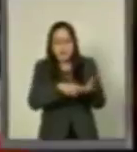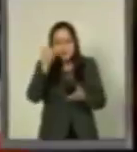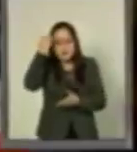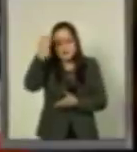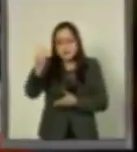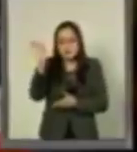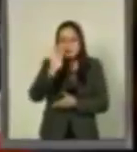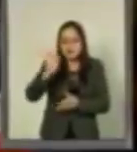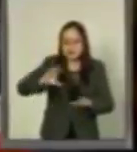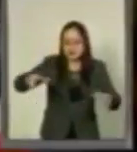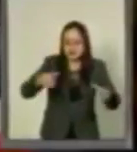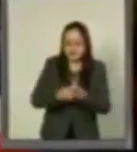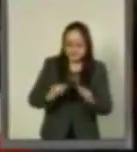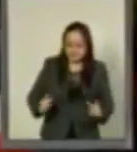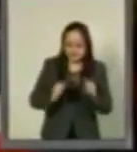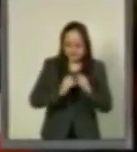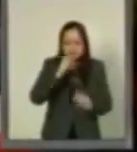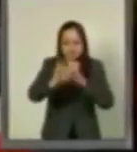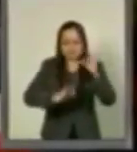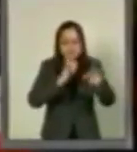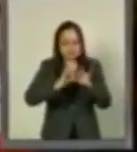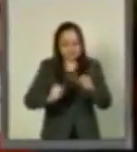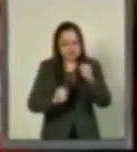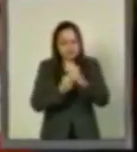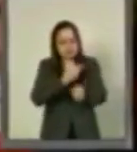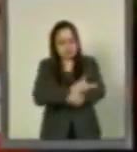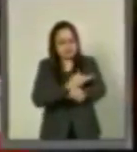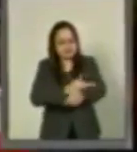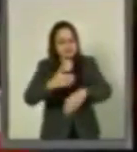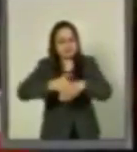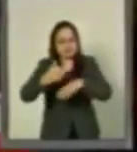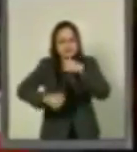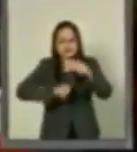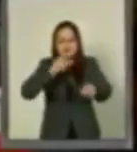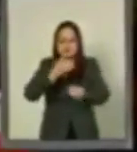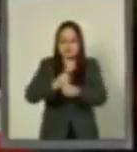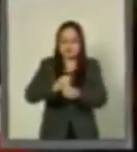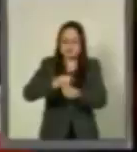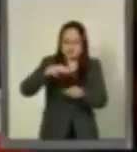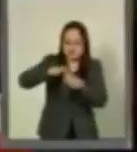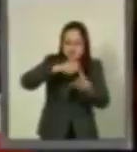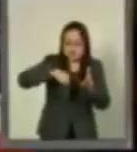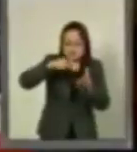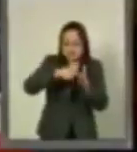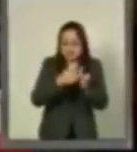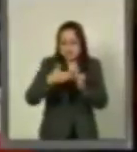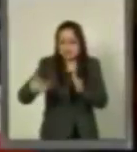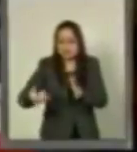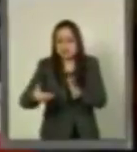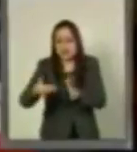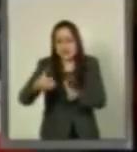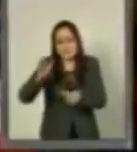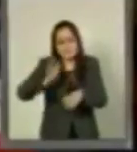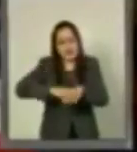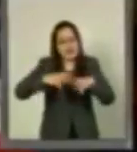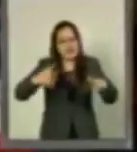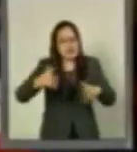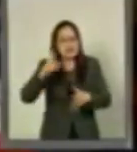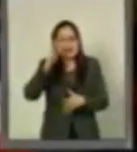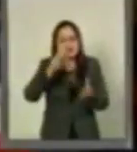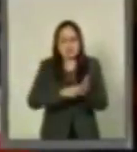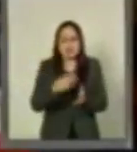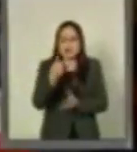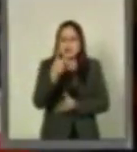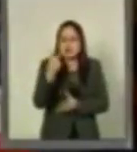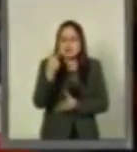estuvieran completamente informadas las instituciones que van a normar el proceso más amplio que va a tener este país, con más de